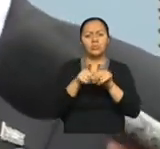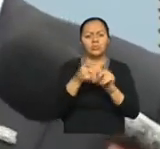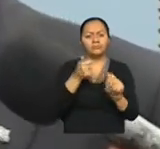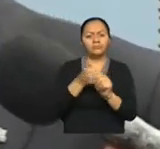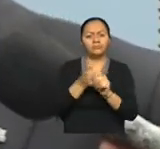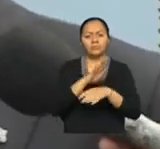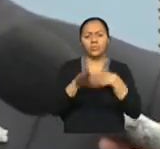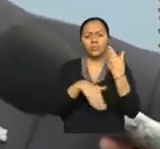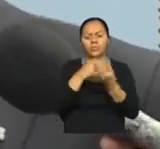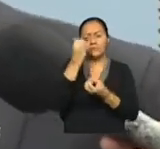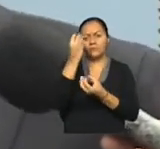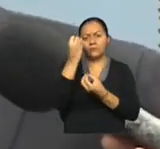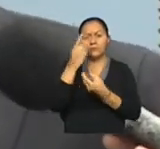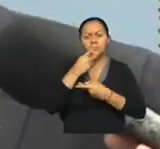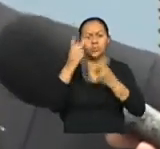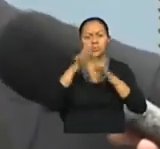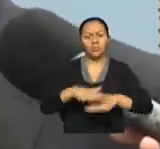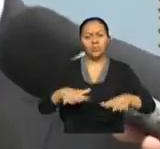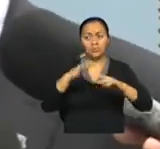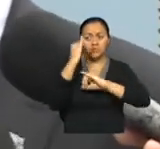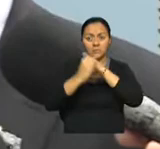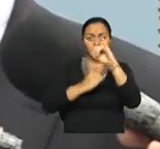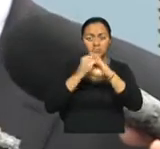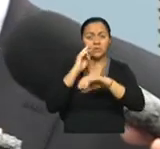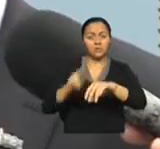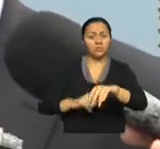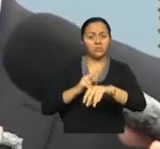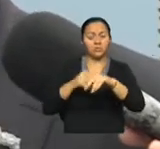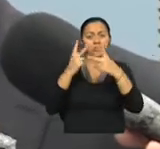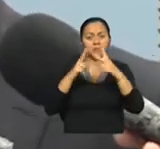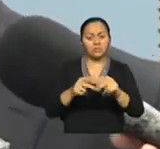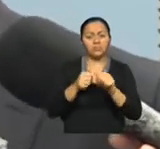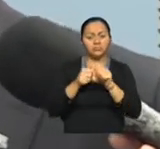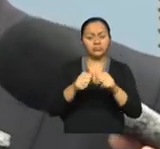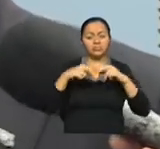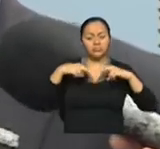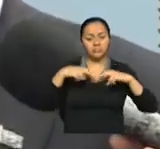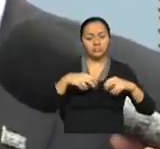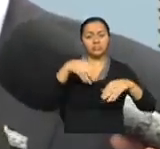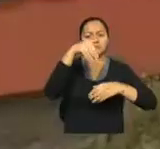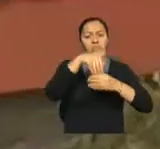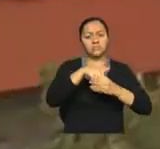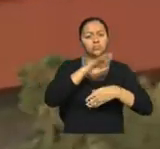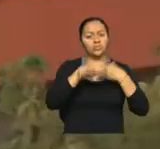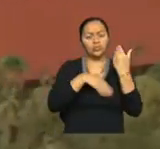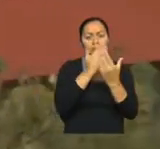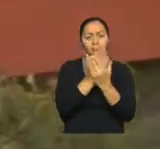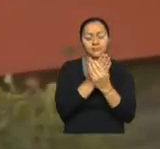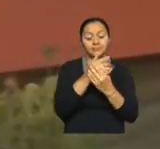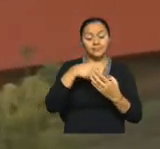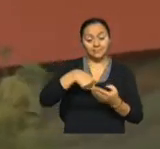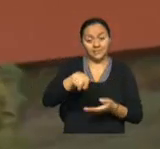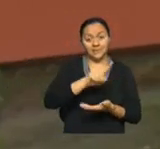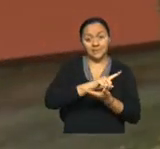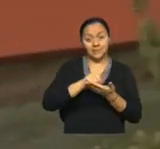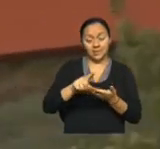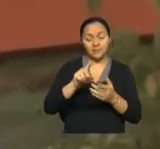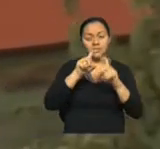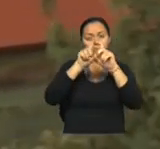la información que ha podido ser pública a nivel internacional o a nivel nacional de los expedientes que ya se han ido revelando. Esta semana